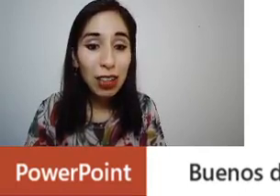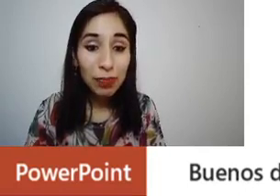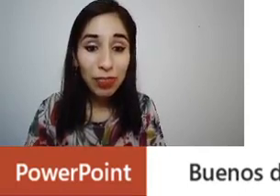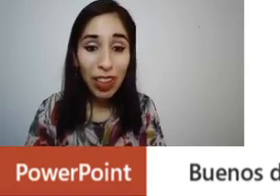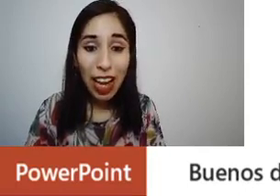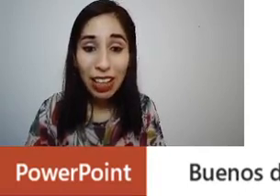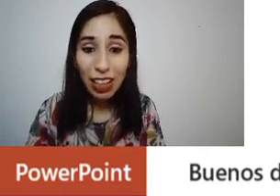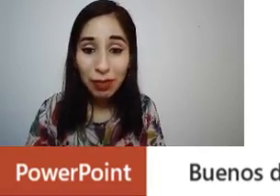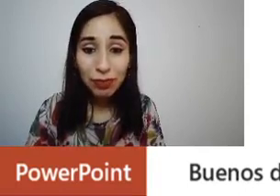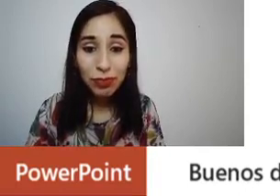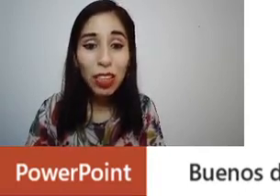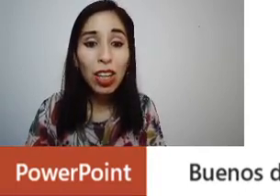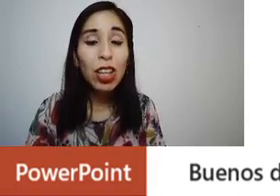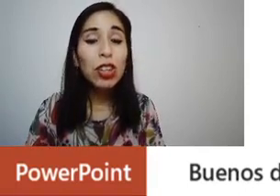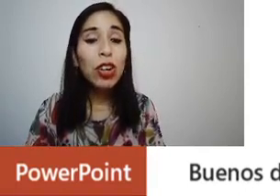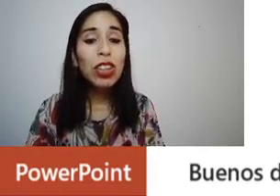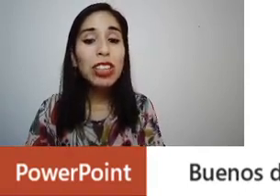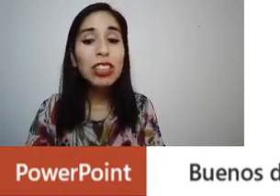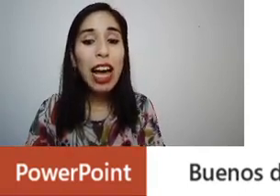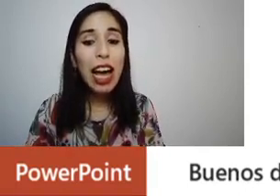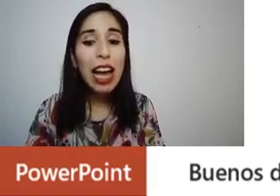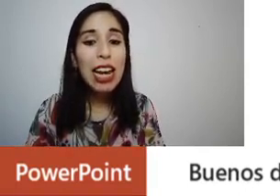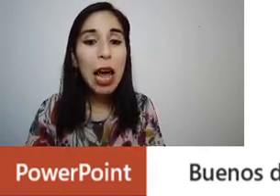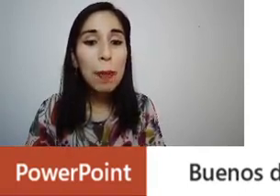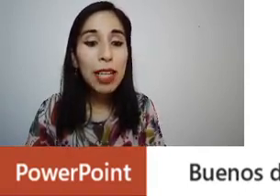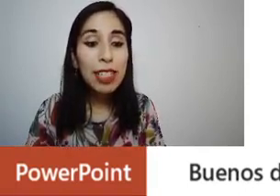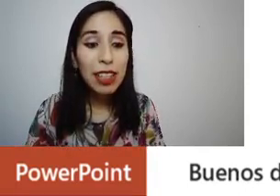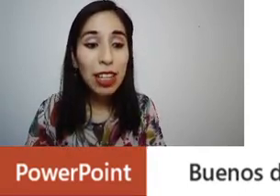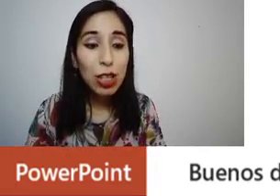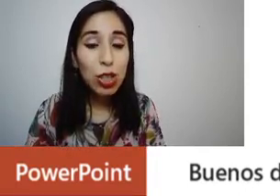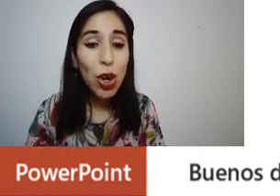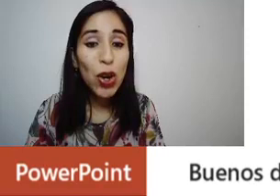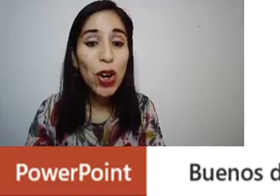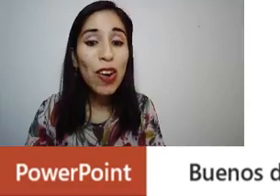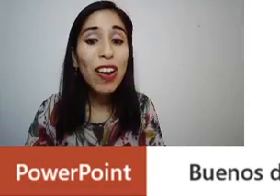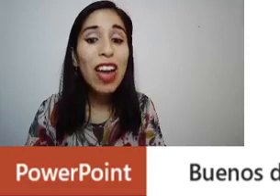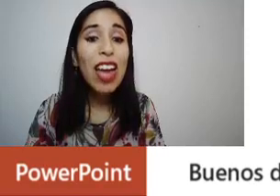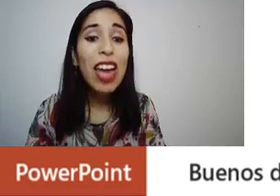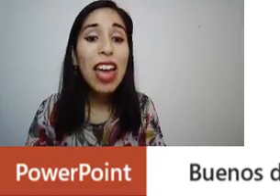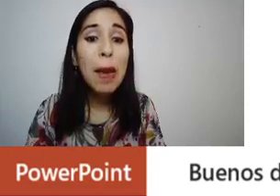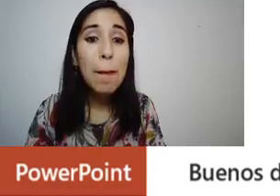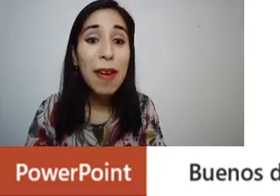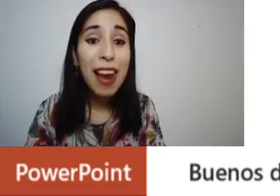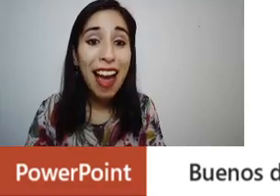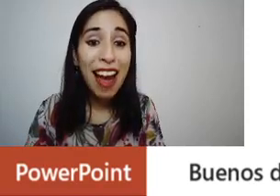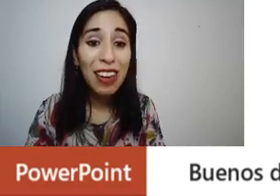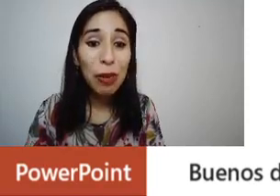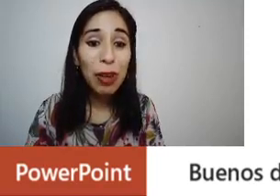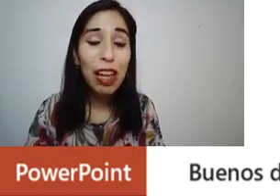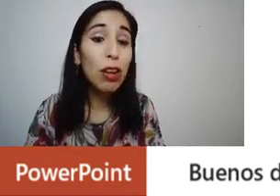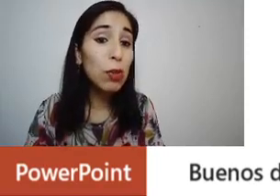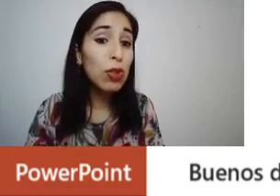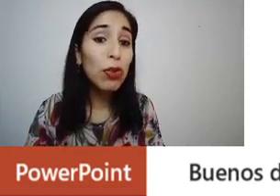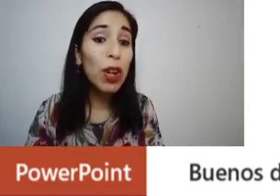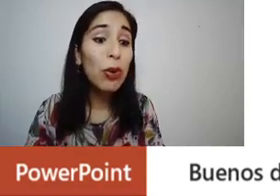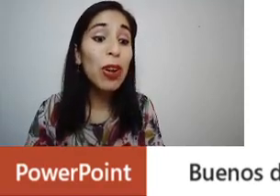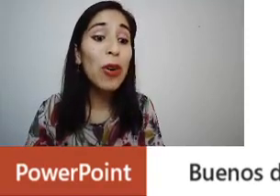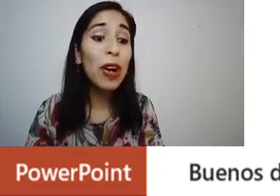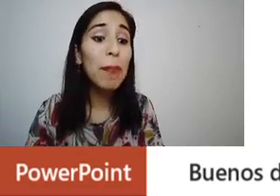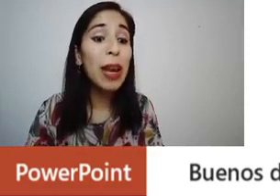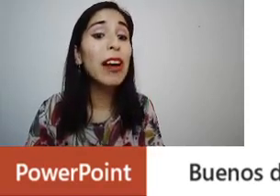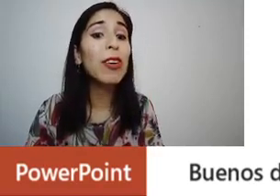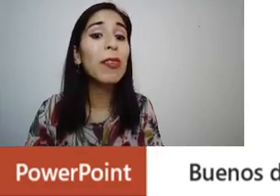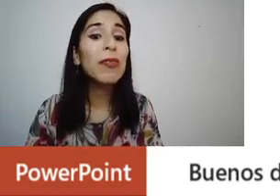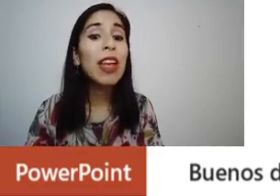clic aquí donde está la presentación en blanco verdad como si fuera